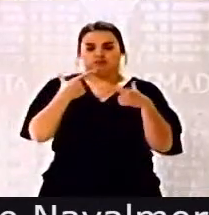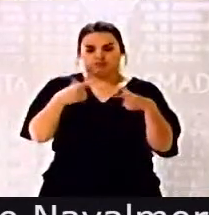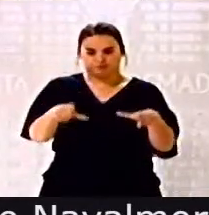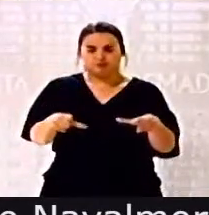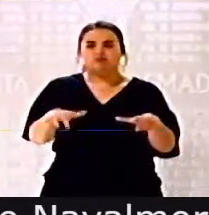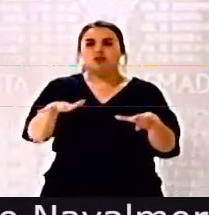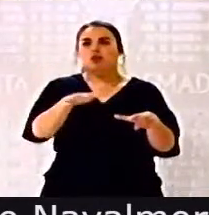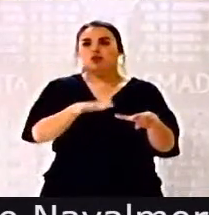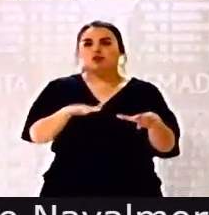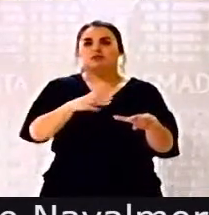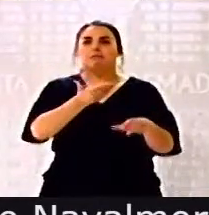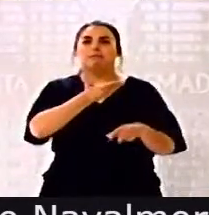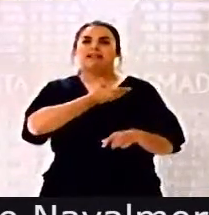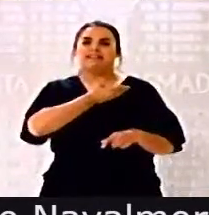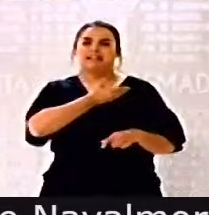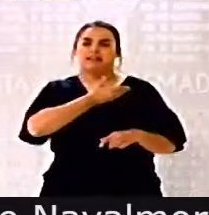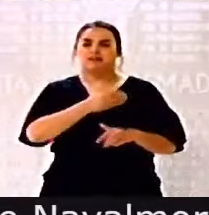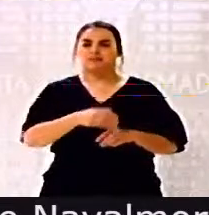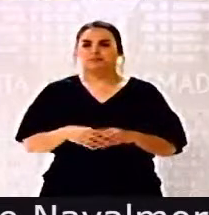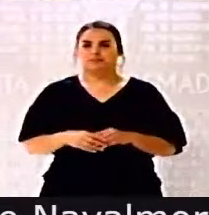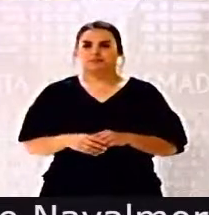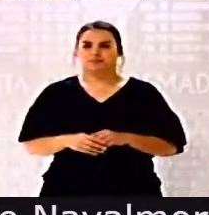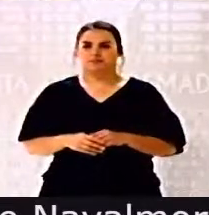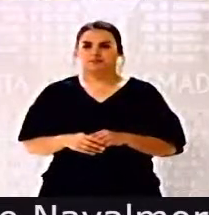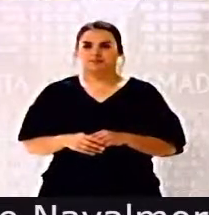área de salud de Plasencia.